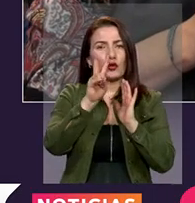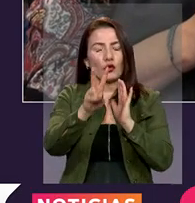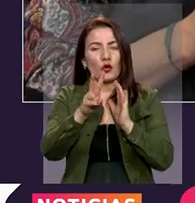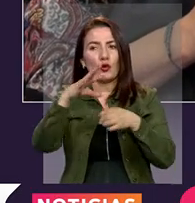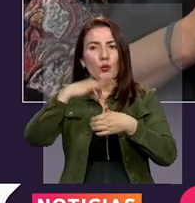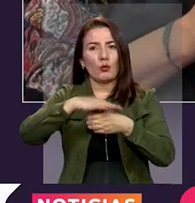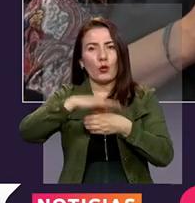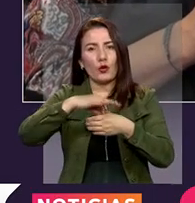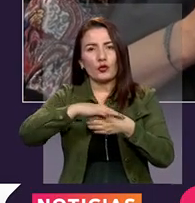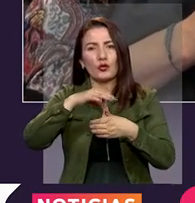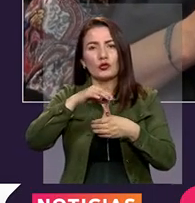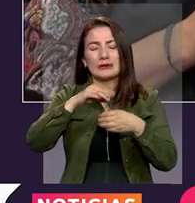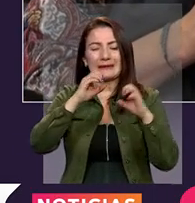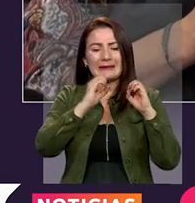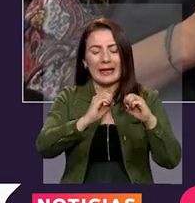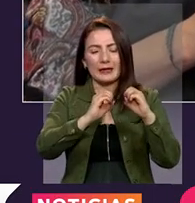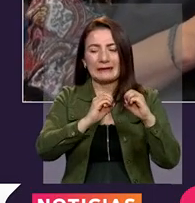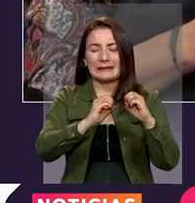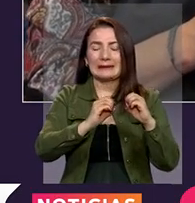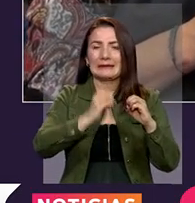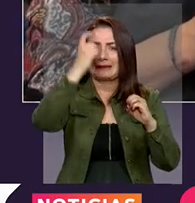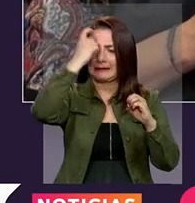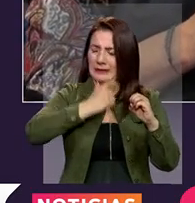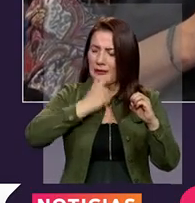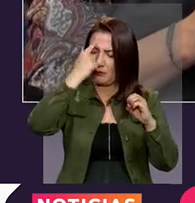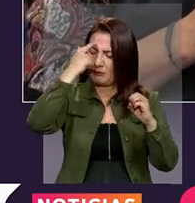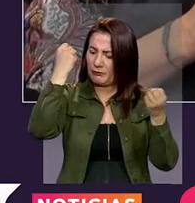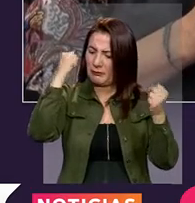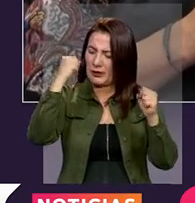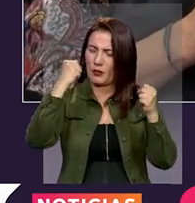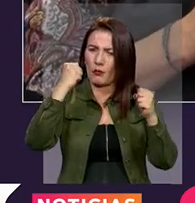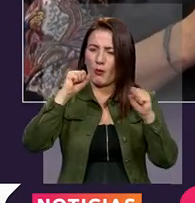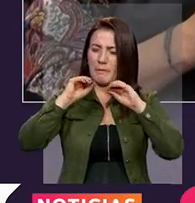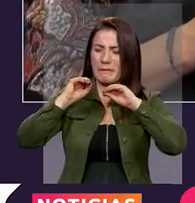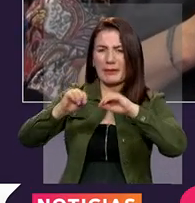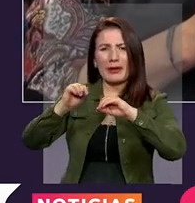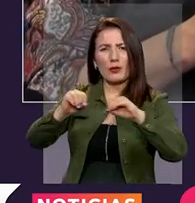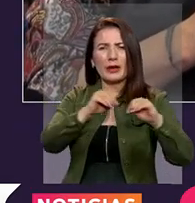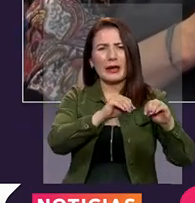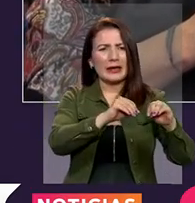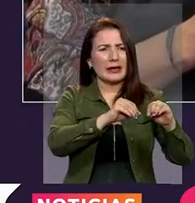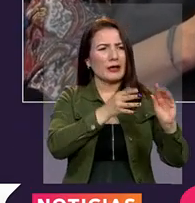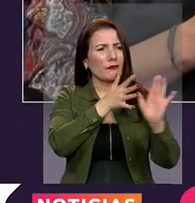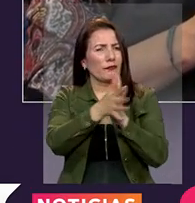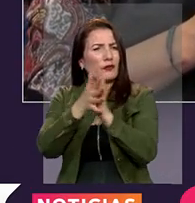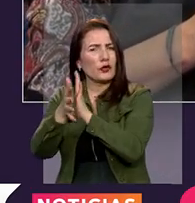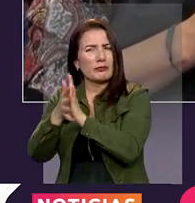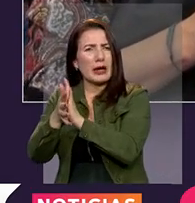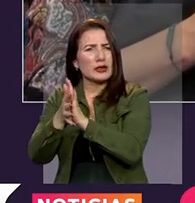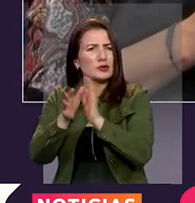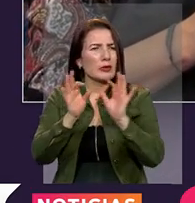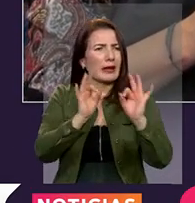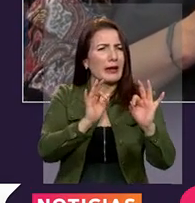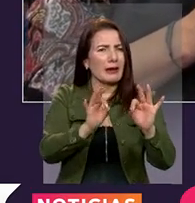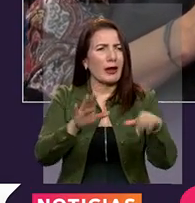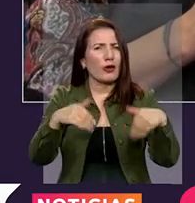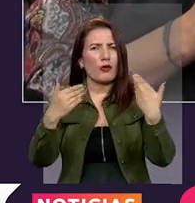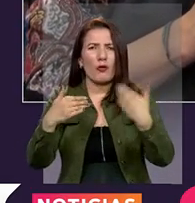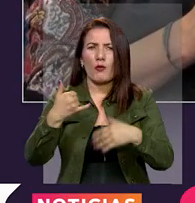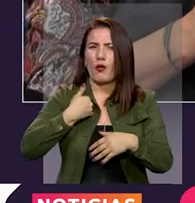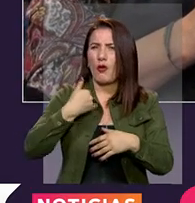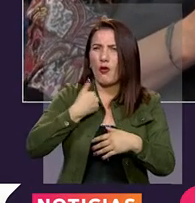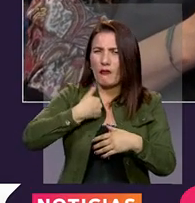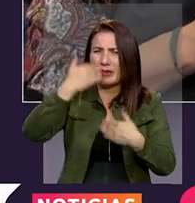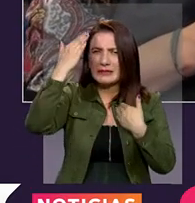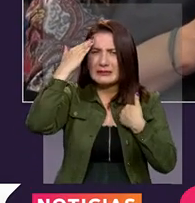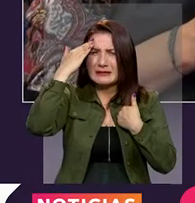votos nulos. Así que aquí tenemos seriamente que mirar un tema de pedagogía, cuál fue la información que se entregó, la calidad de información que se entregó a los